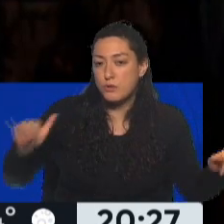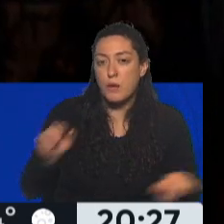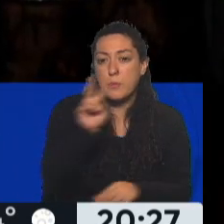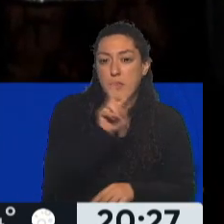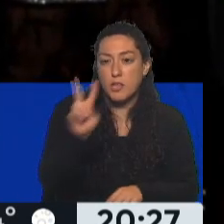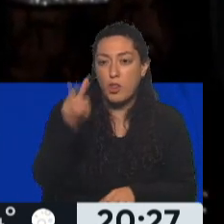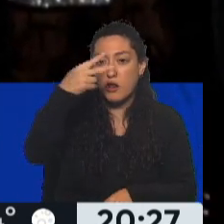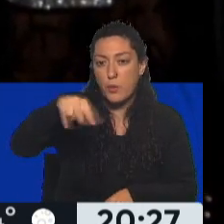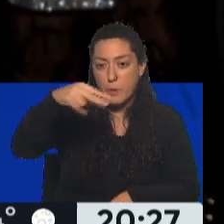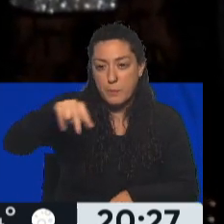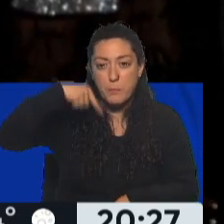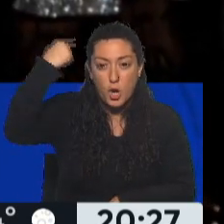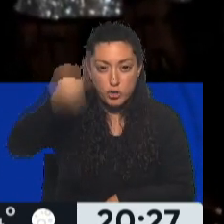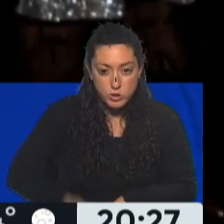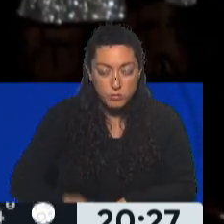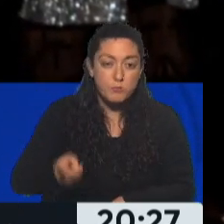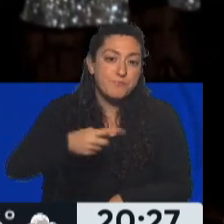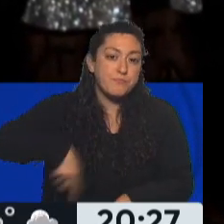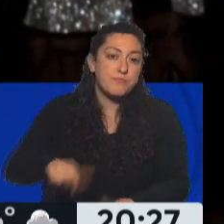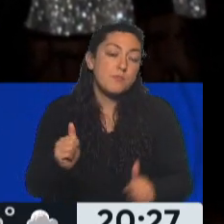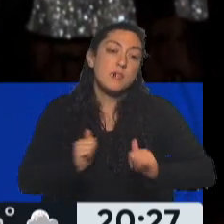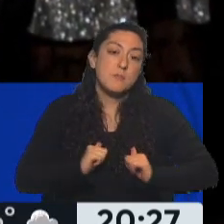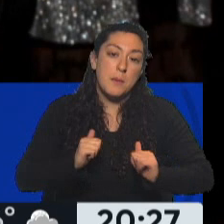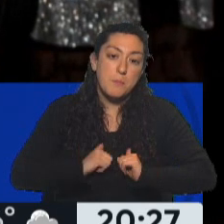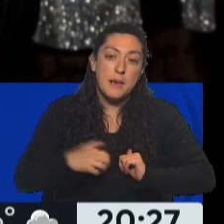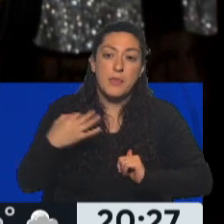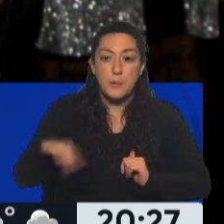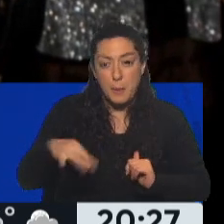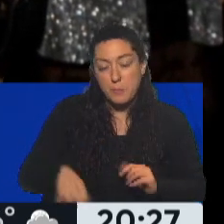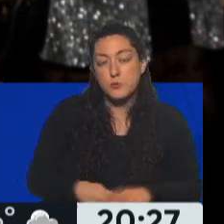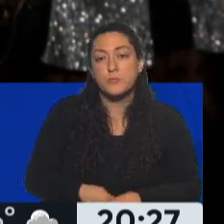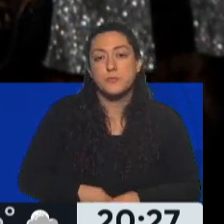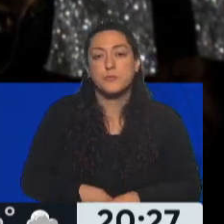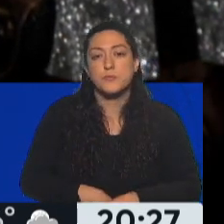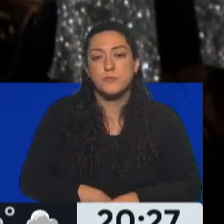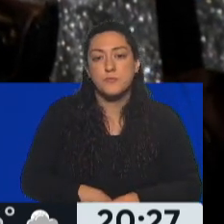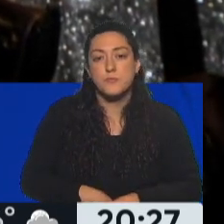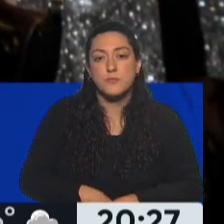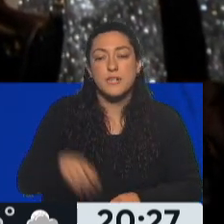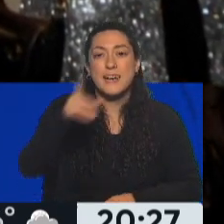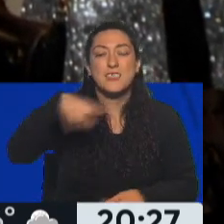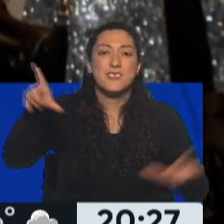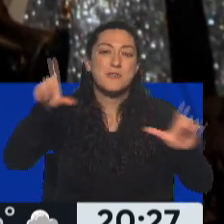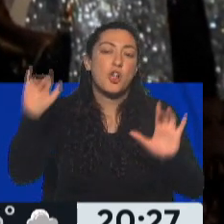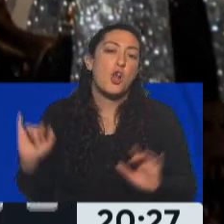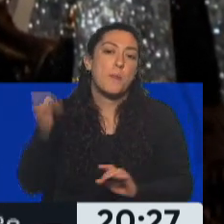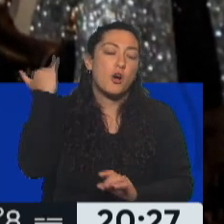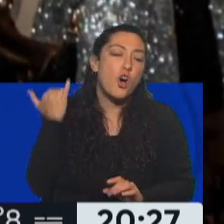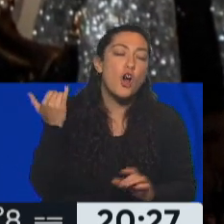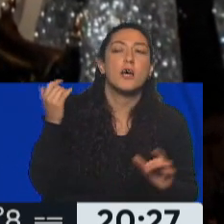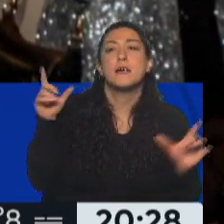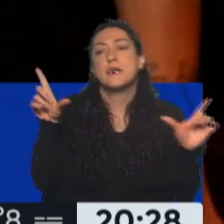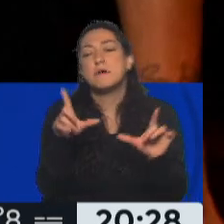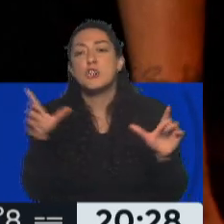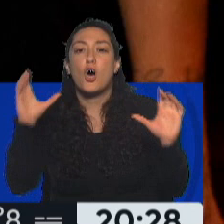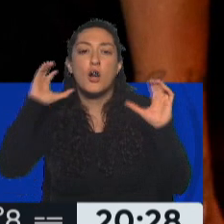noviembre así que hasta esa fecha habrá que esperar claramente estos premios eh celebran lo mejor de la televisión la radio El streaming en